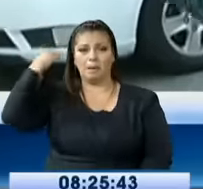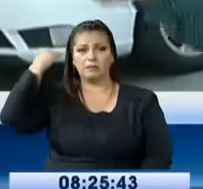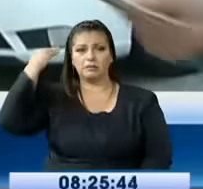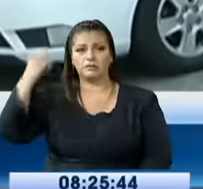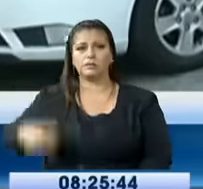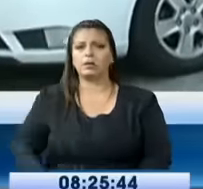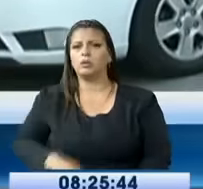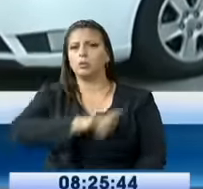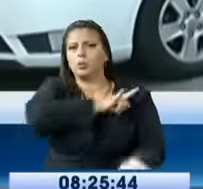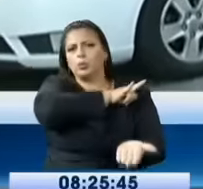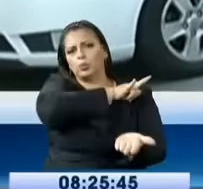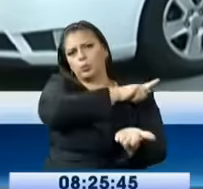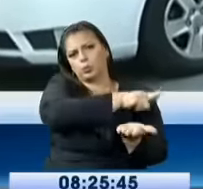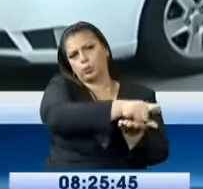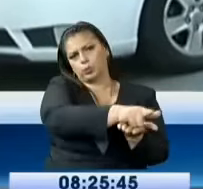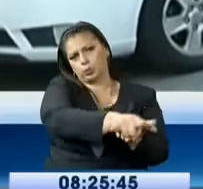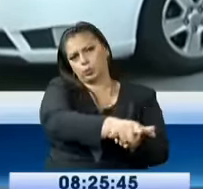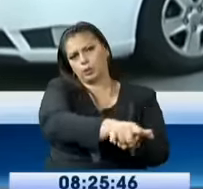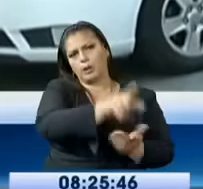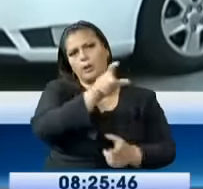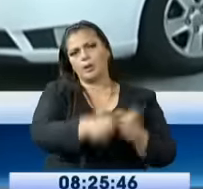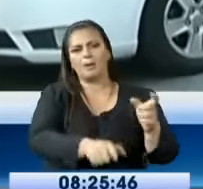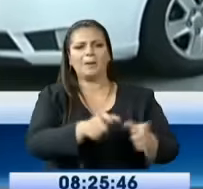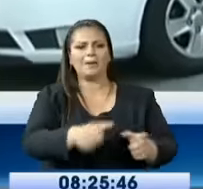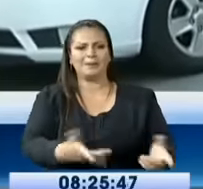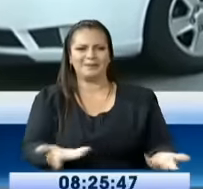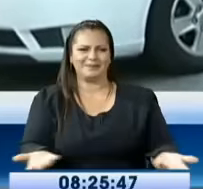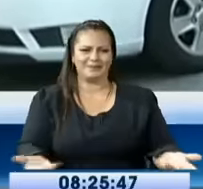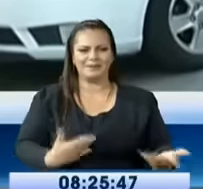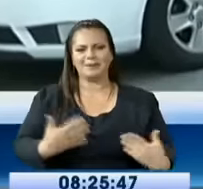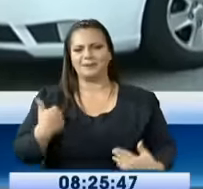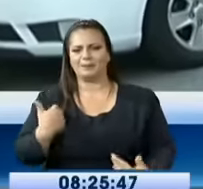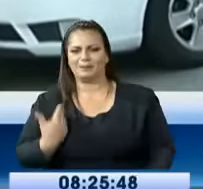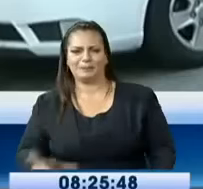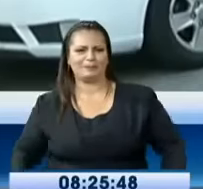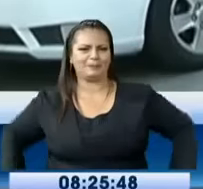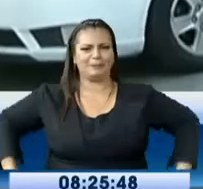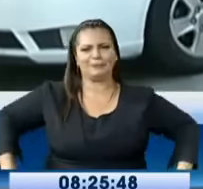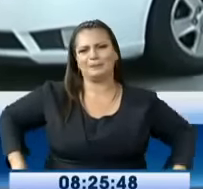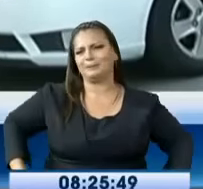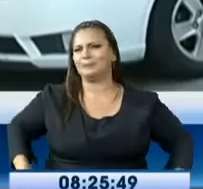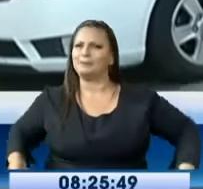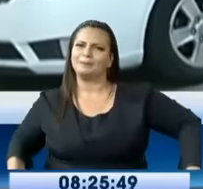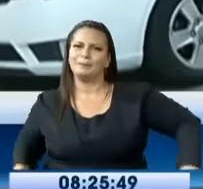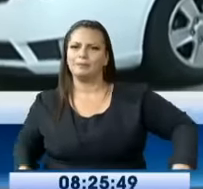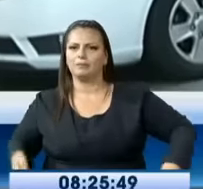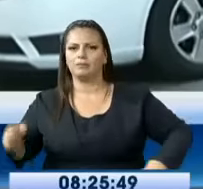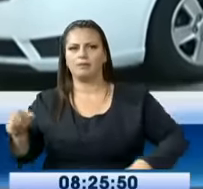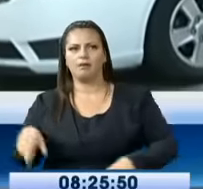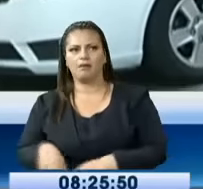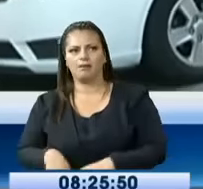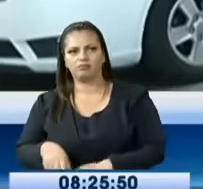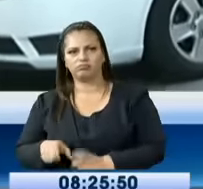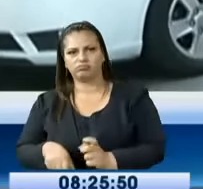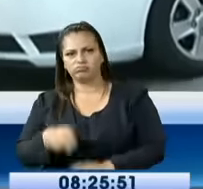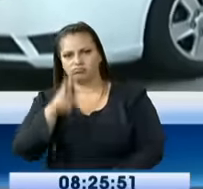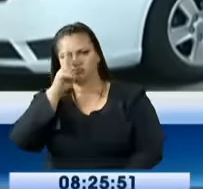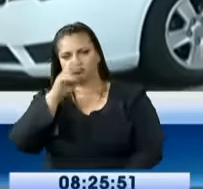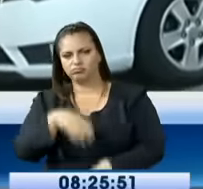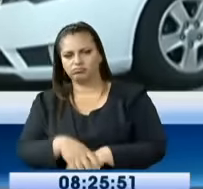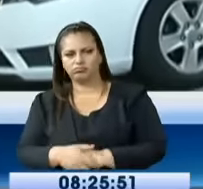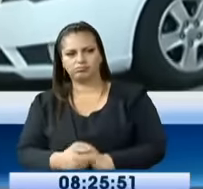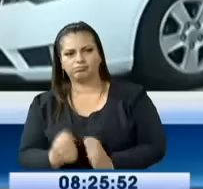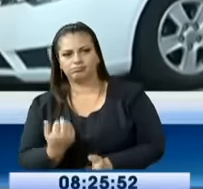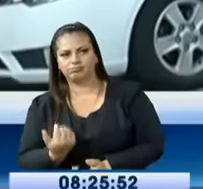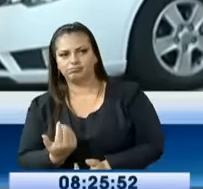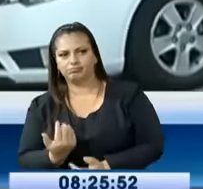arribaban hasta Guayaquil a través del Aeropuerto Internacional José Joaquín de Olmedo eran asaltados en el momento cuando se dirigían a sus domicilios.